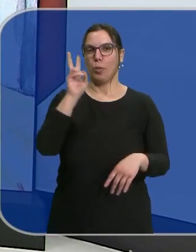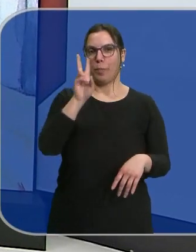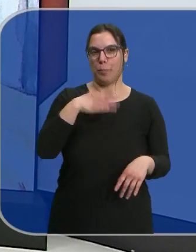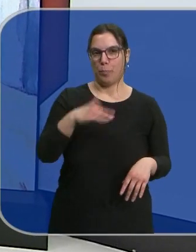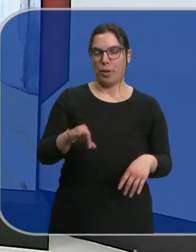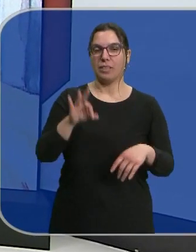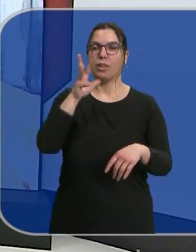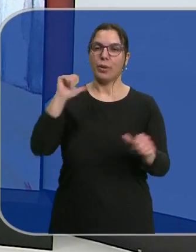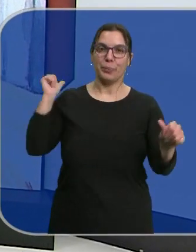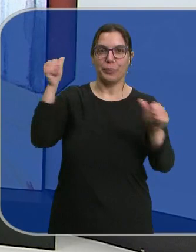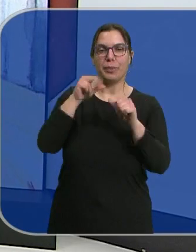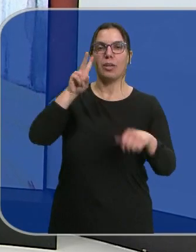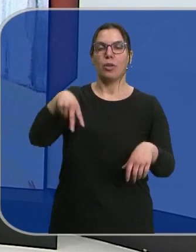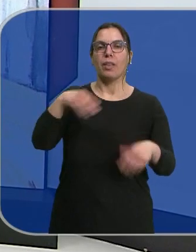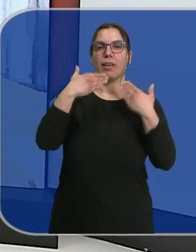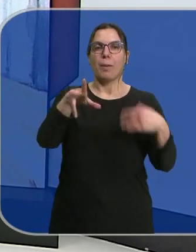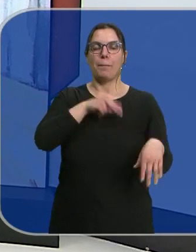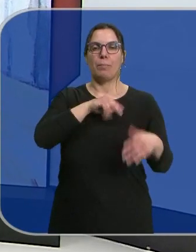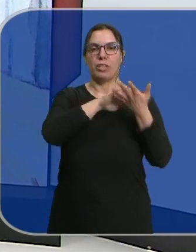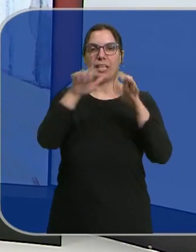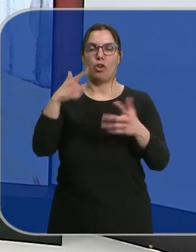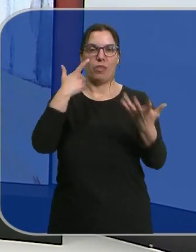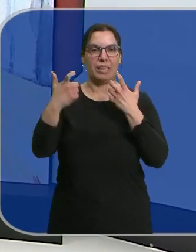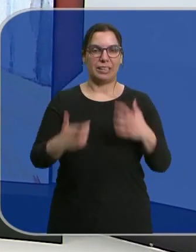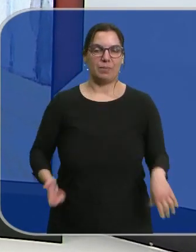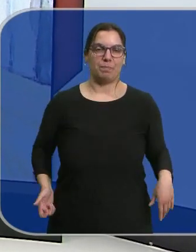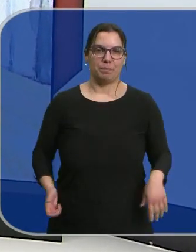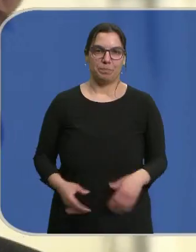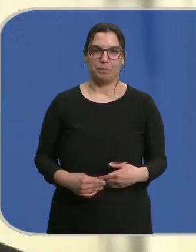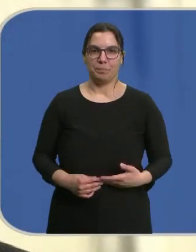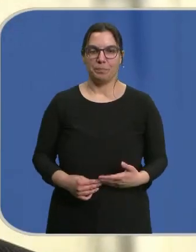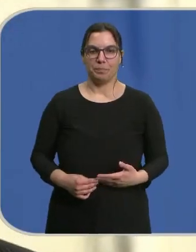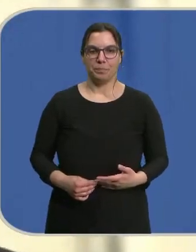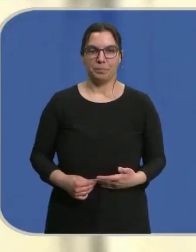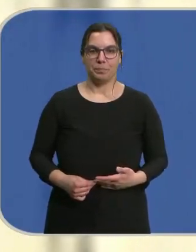Ahora su trayectoria es reconocida con el Premio Castilla y León de las Artes.